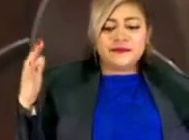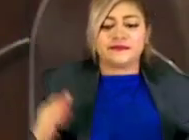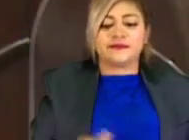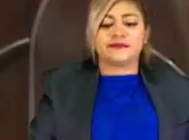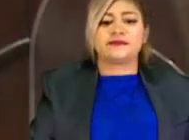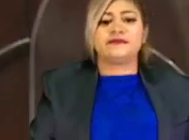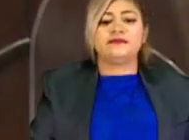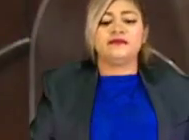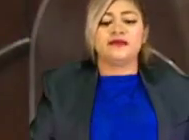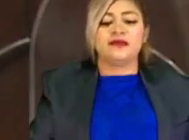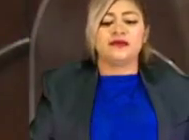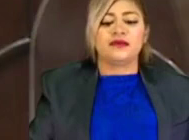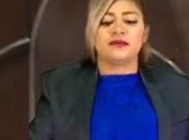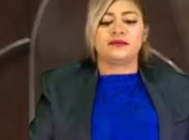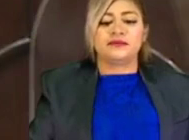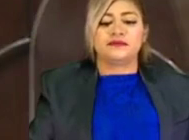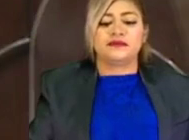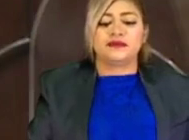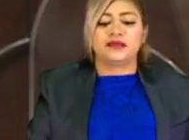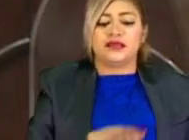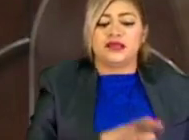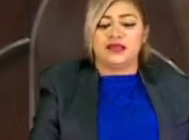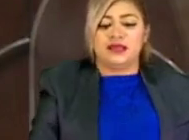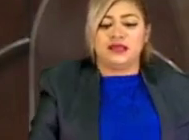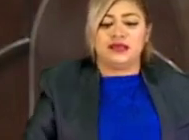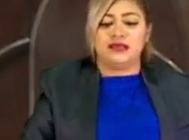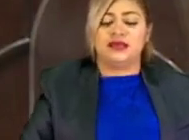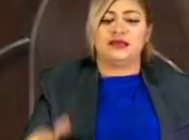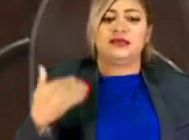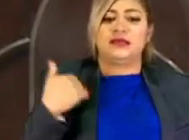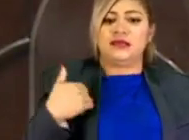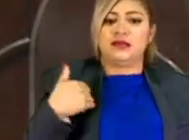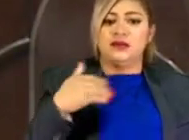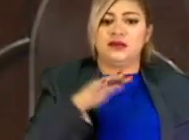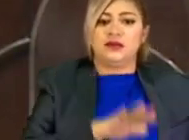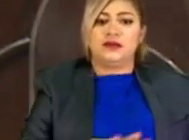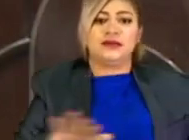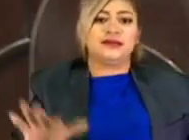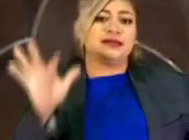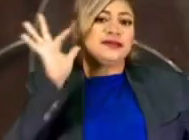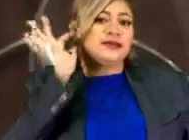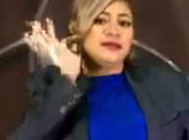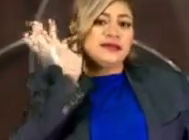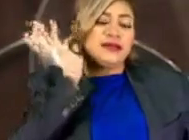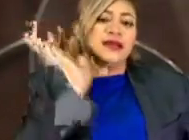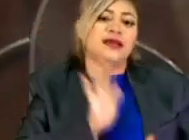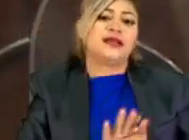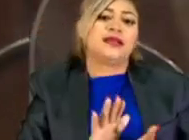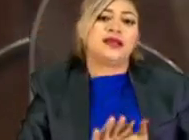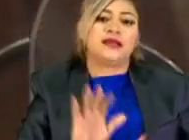Destinadas a inmunizar a nuestros niños y niñas de 5 a 11 años.